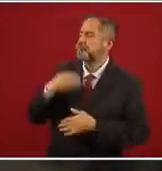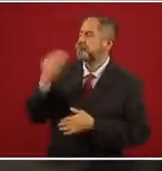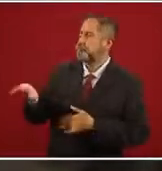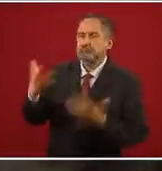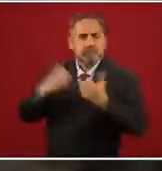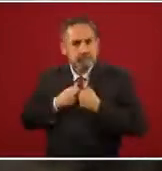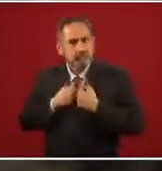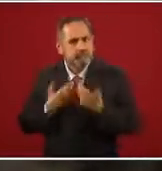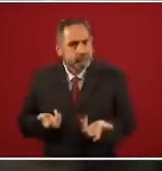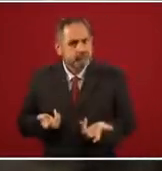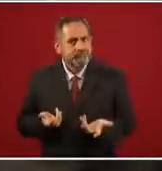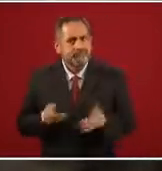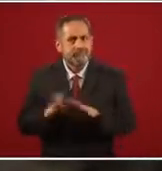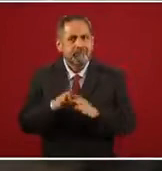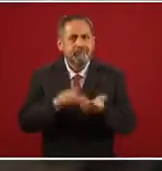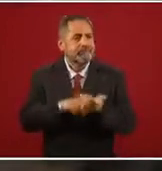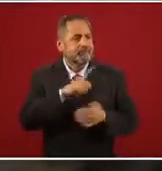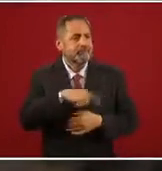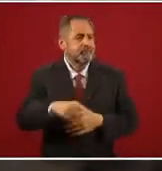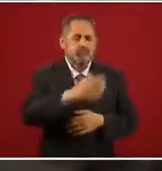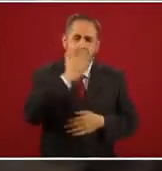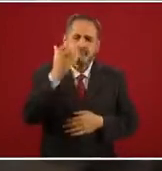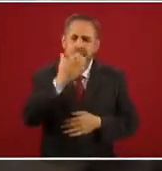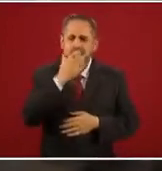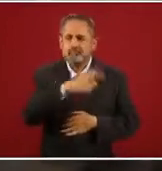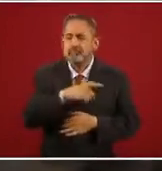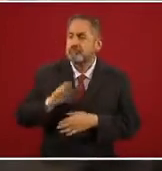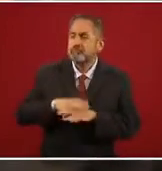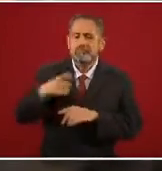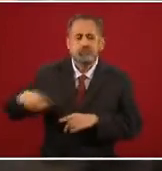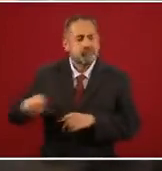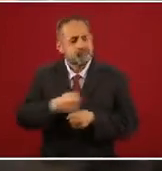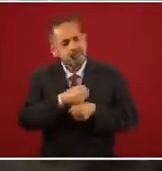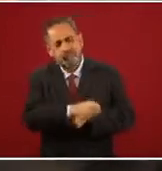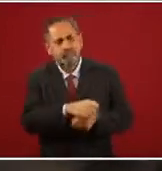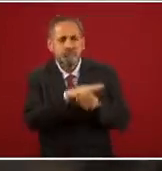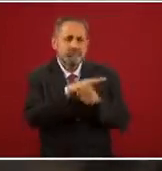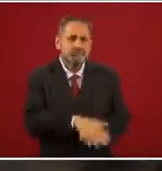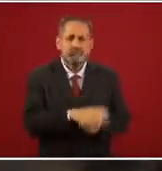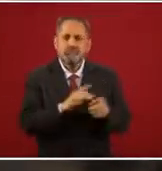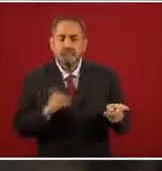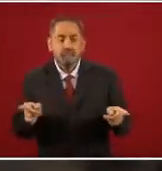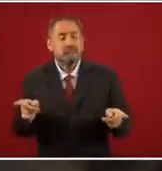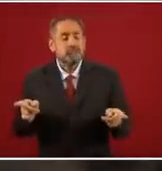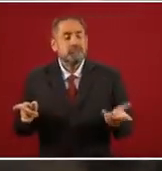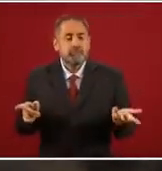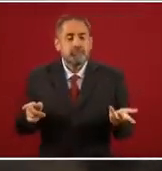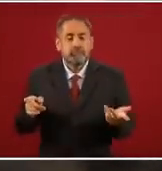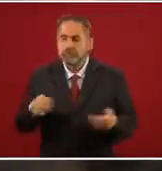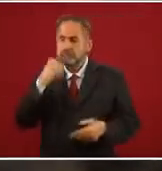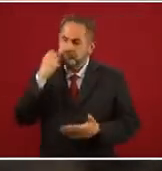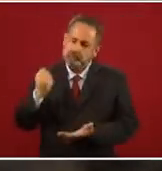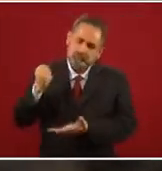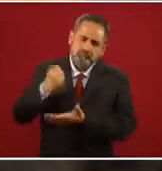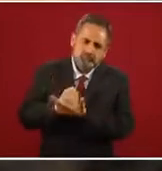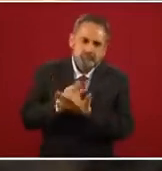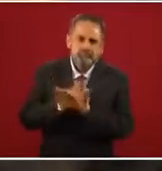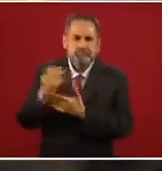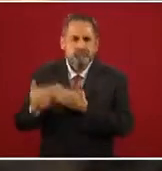sistema político de usos y costumbres ante los constantes atropellos que han sufrido por querer imponer este